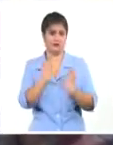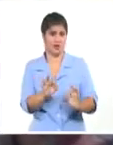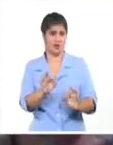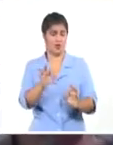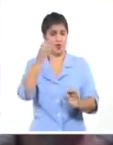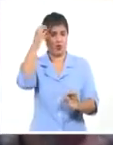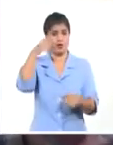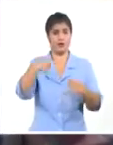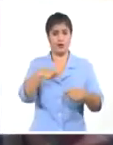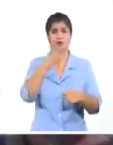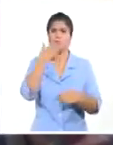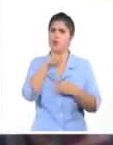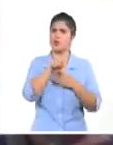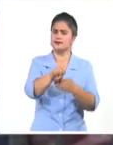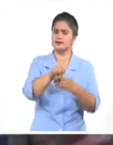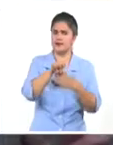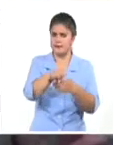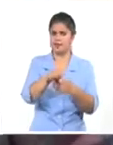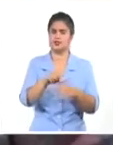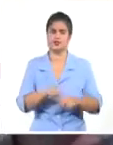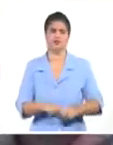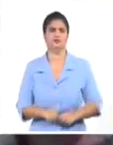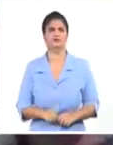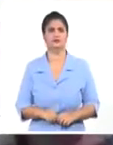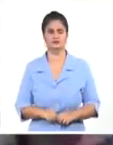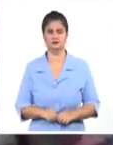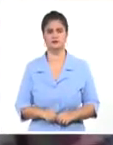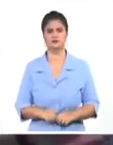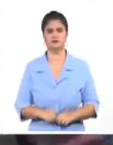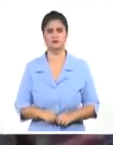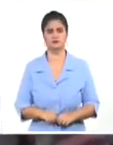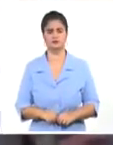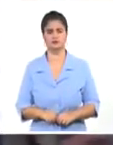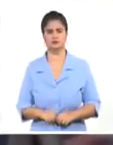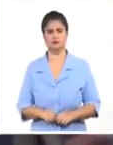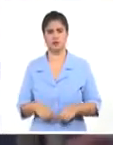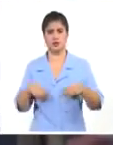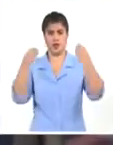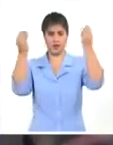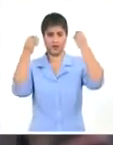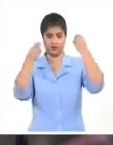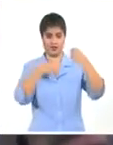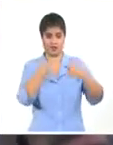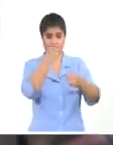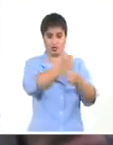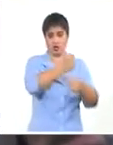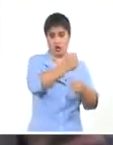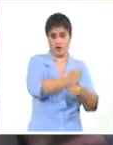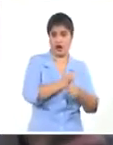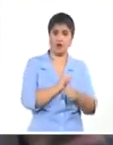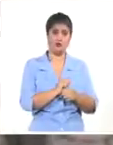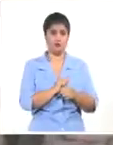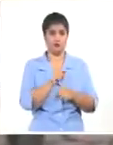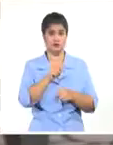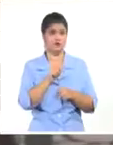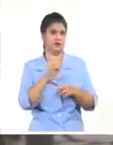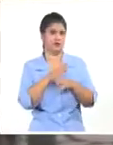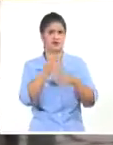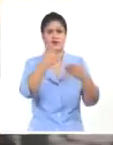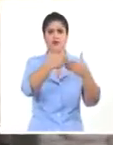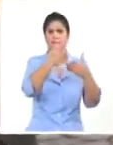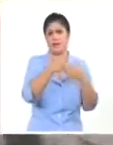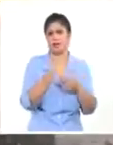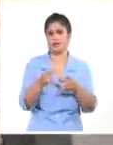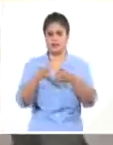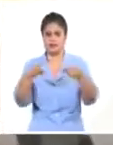que es, hay que tener ese conocimiento de que desde donde yo estoy, estoy aportando a la economía, en un sector de la economía. Hasta